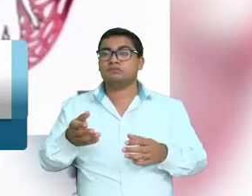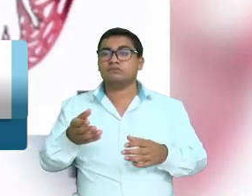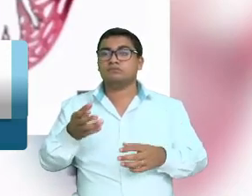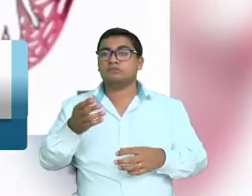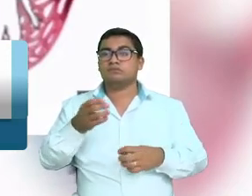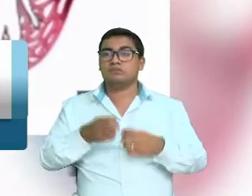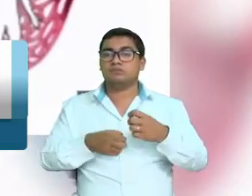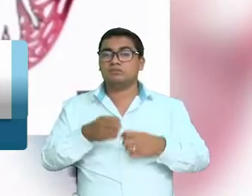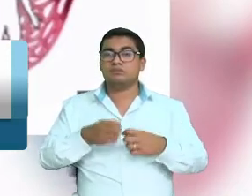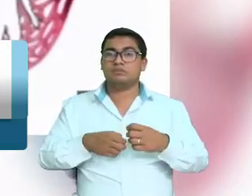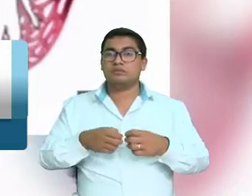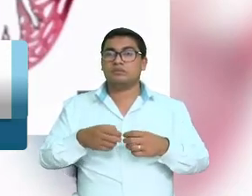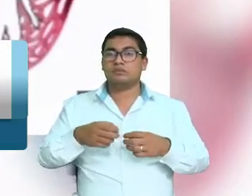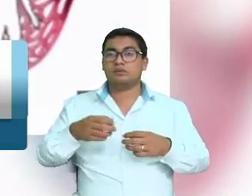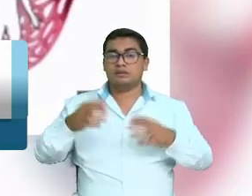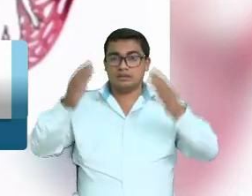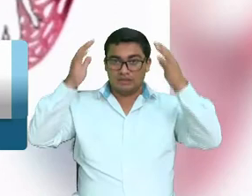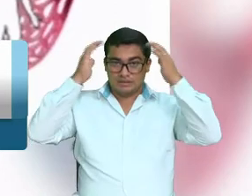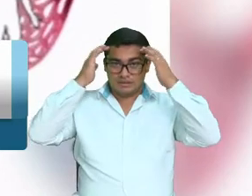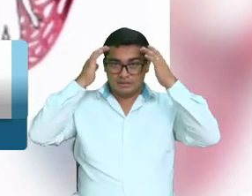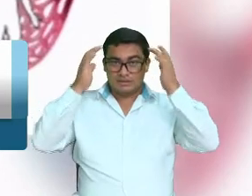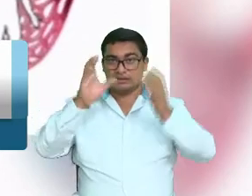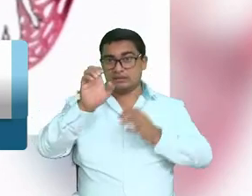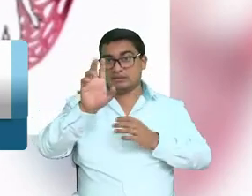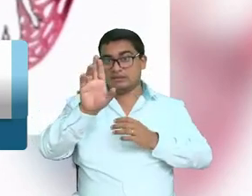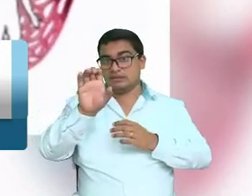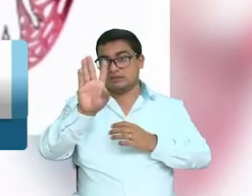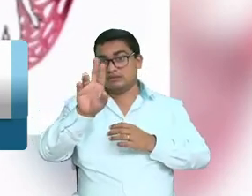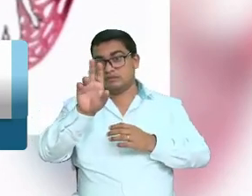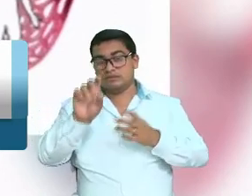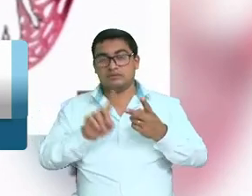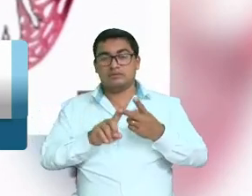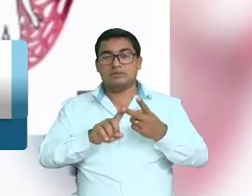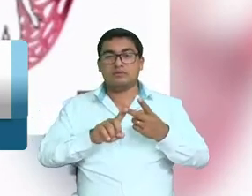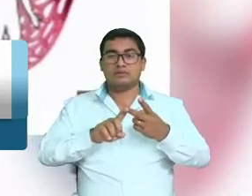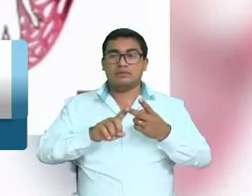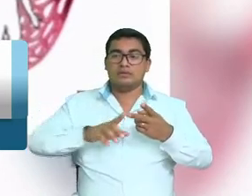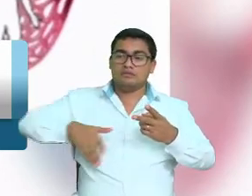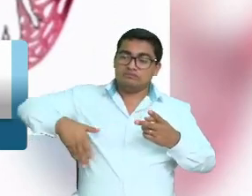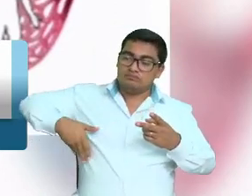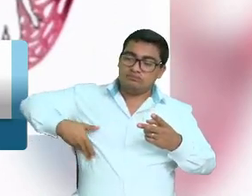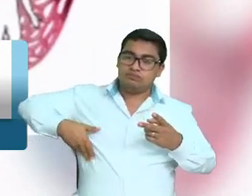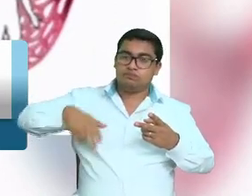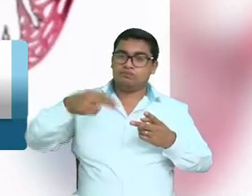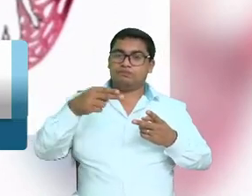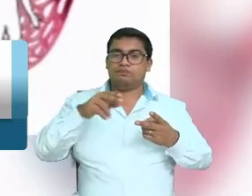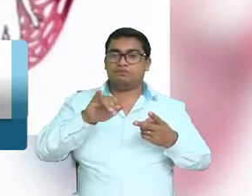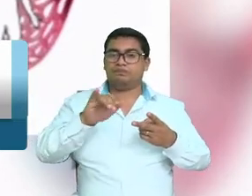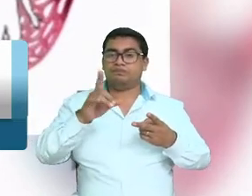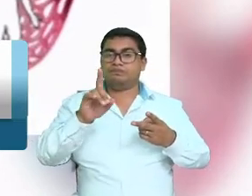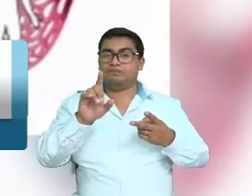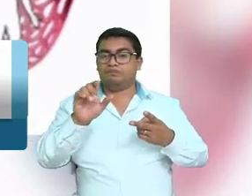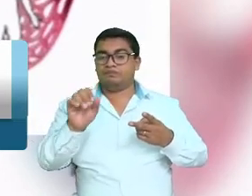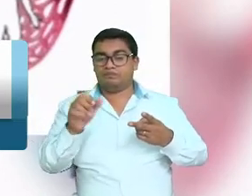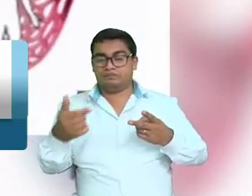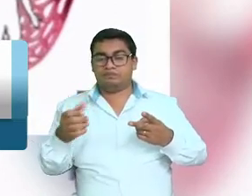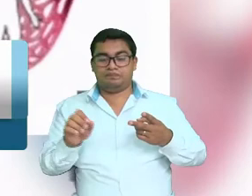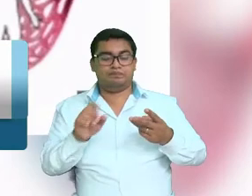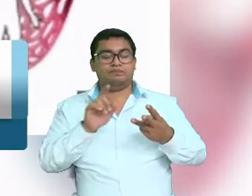hígado y en el cerebro, ¿no? Y los riñones, porque en los riñones es donde se filtra los desechos que no